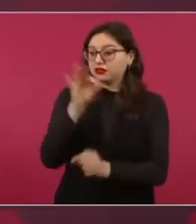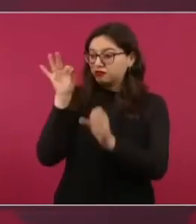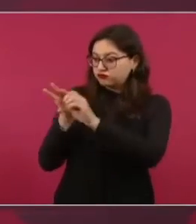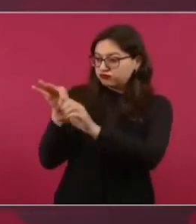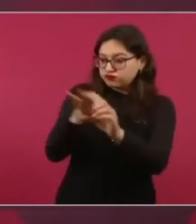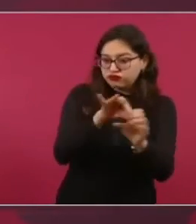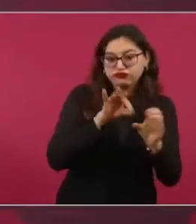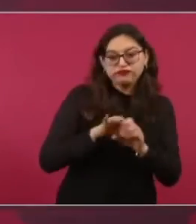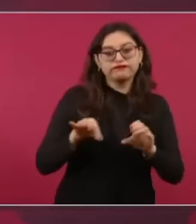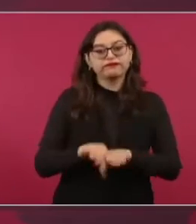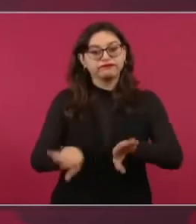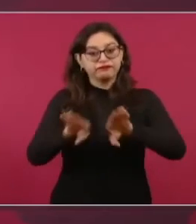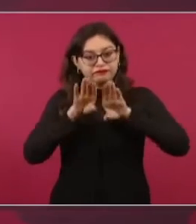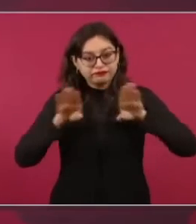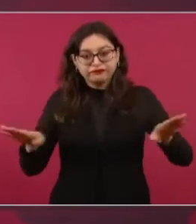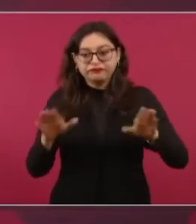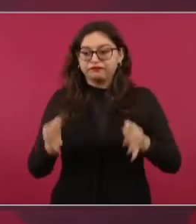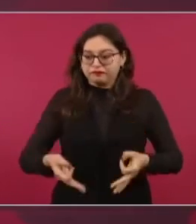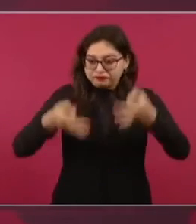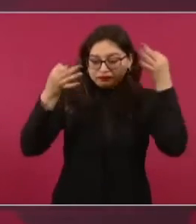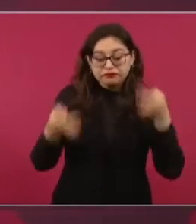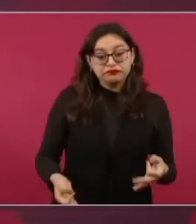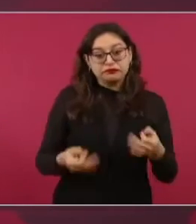eficaz, no costosa.